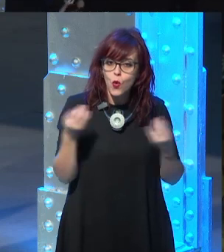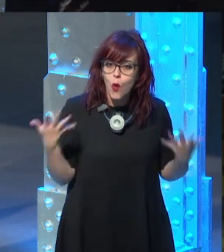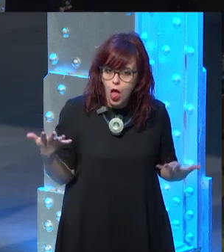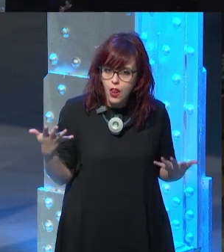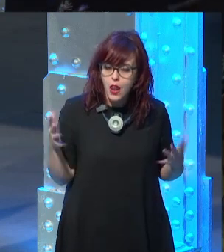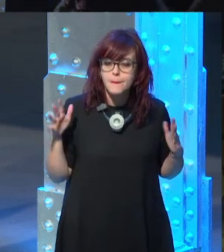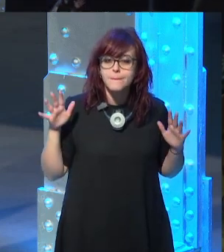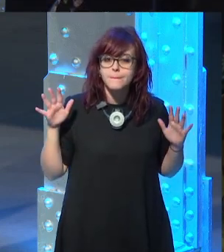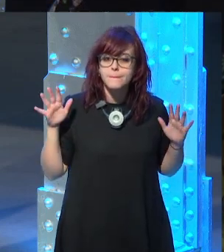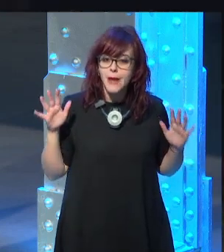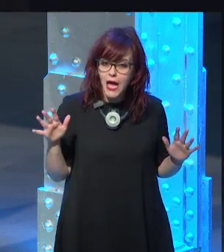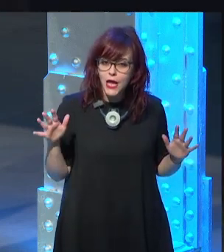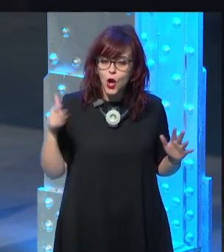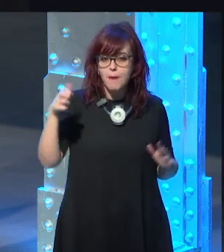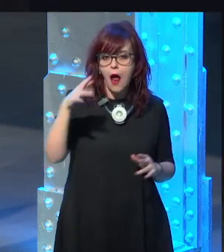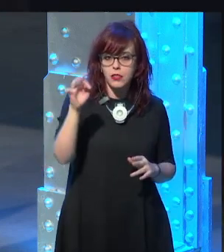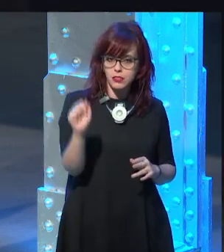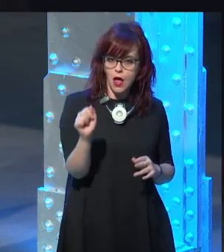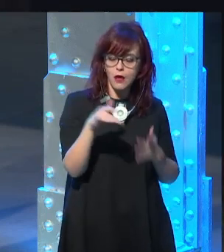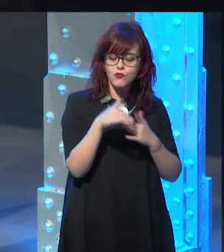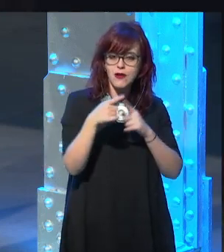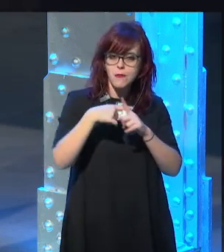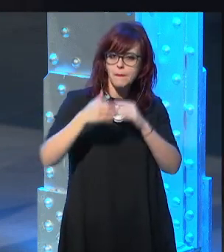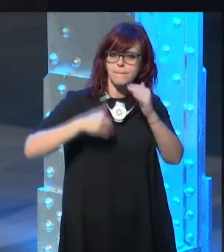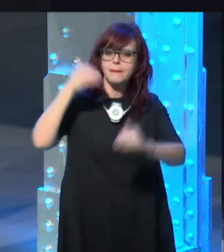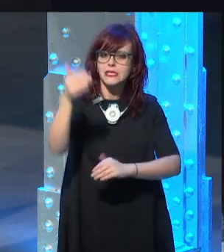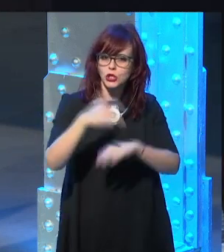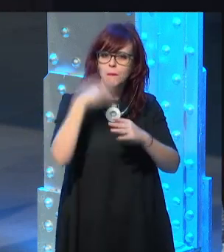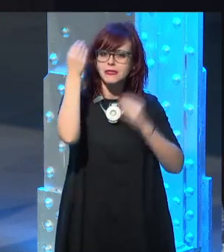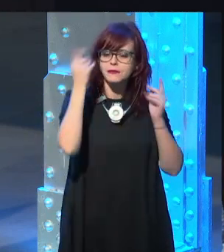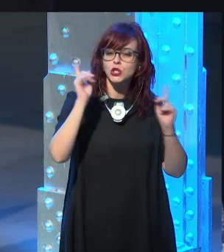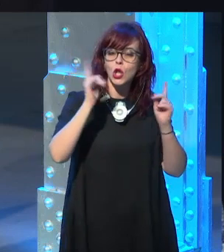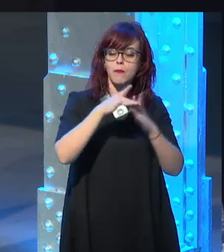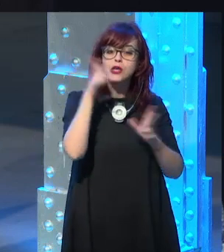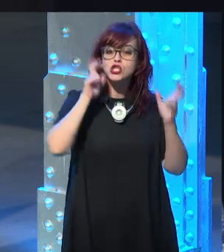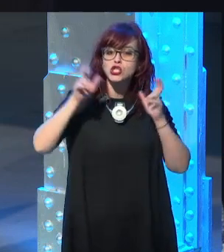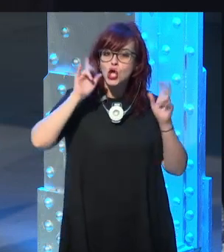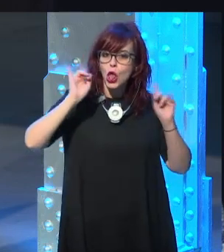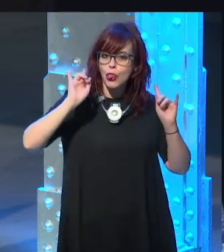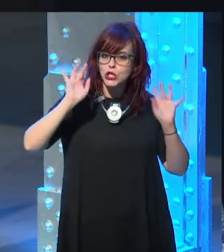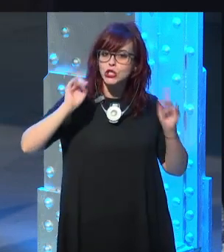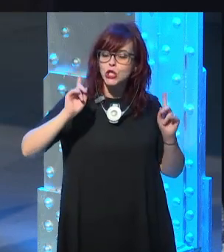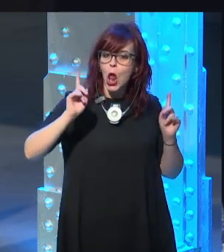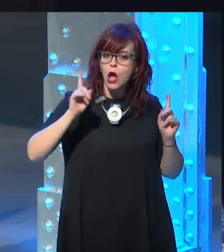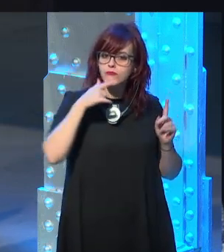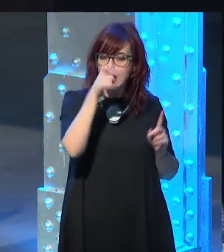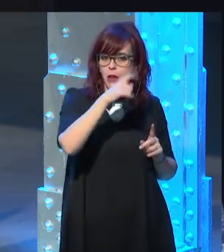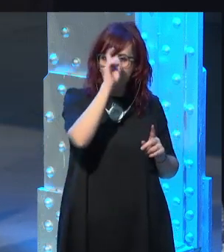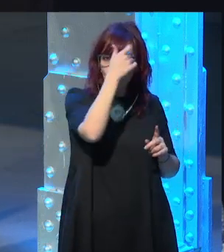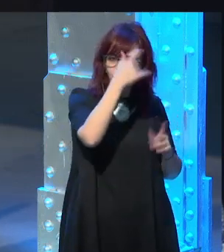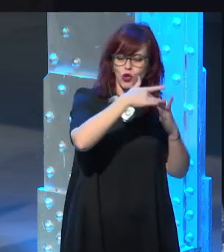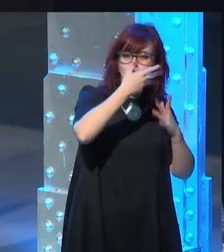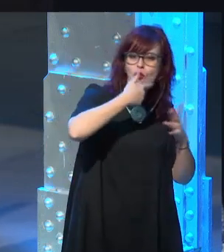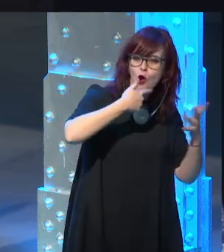que lo llevó a un nivel más allá, ¿no? Porque yo pensaba en algo puramente de sonido, ella ya tenía todo el concepto